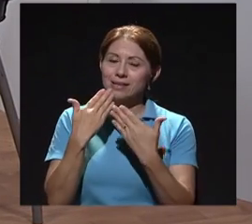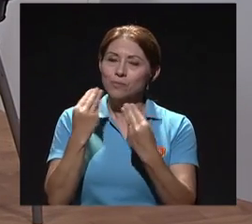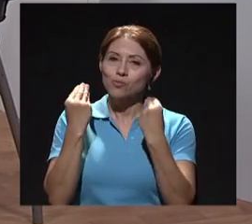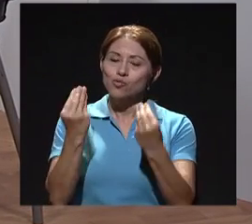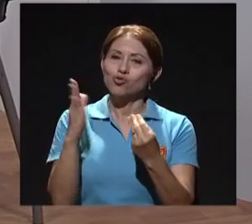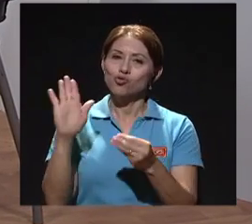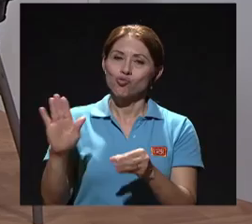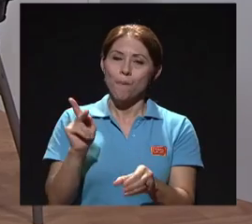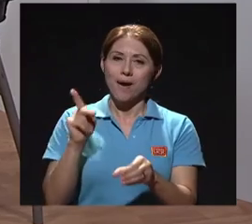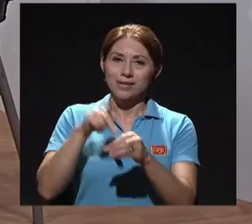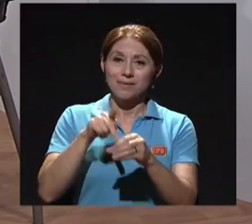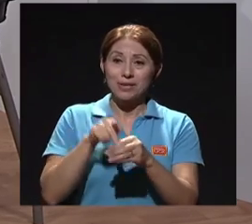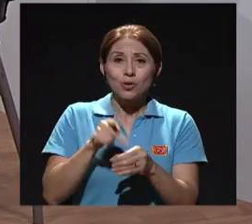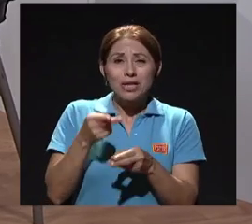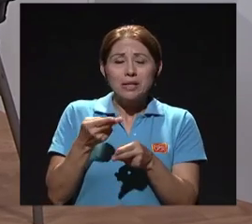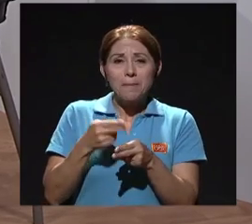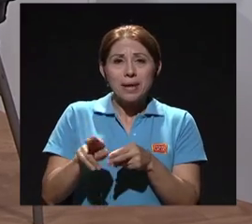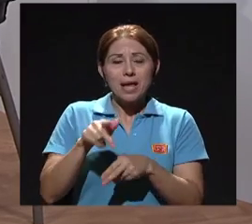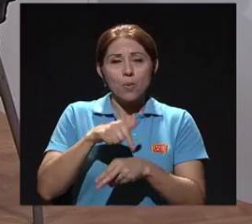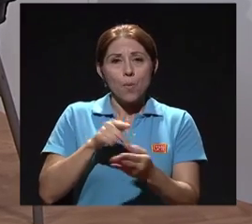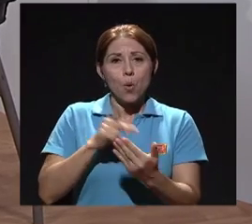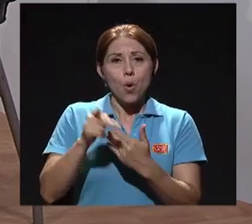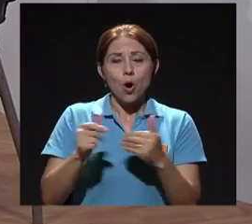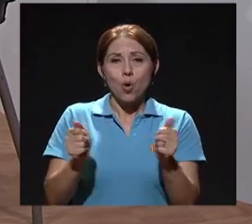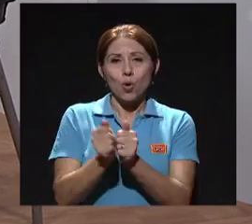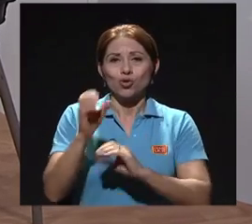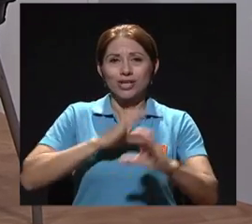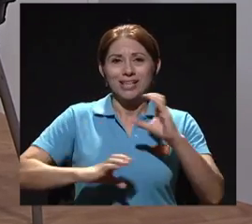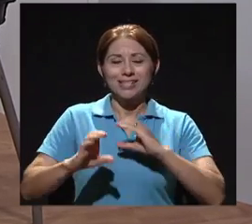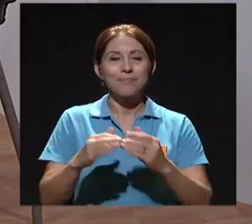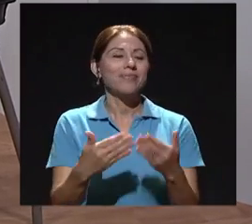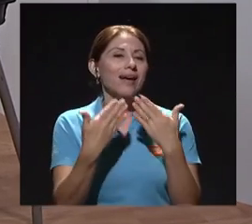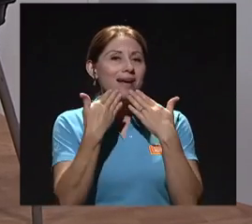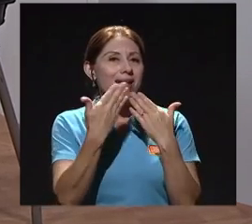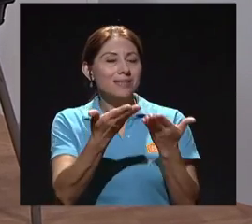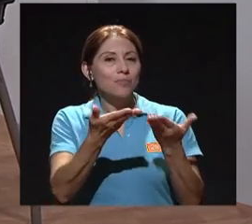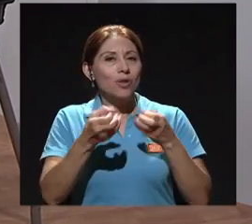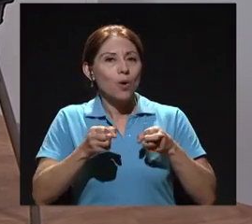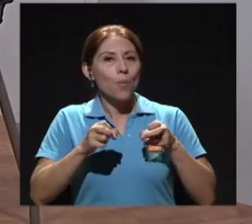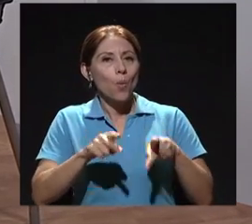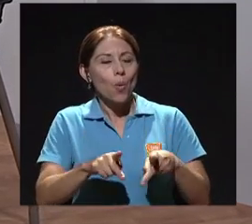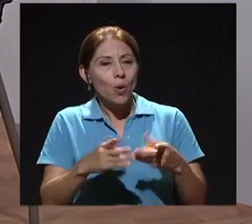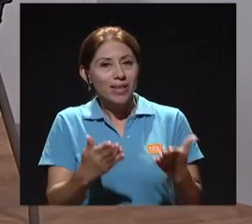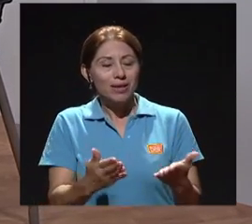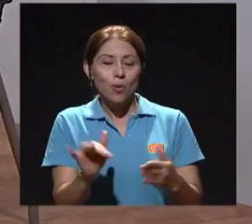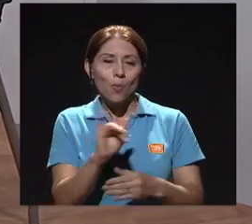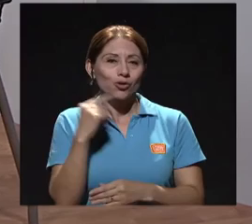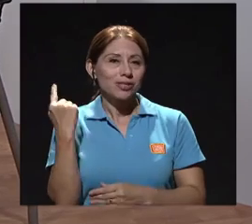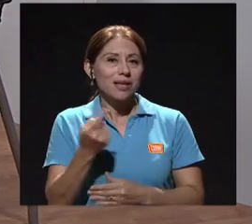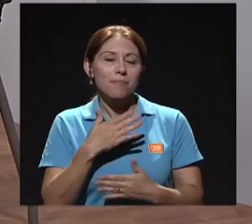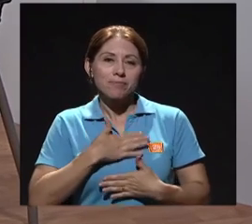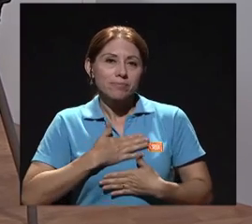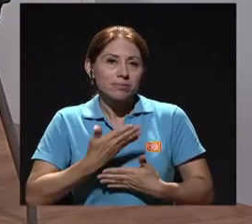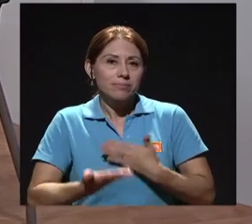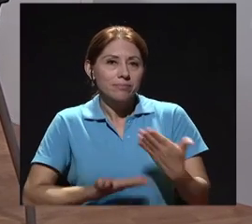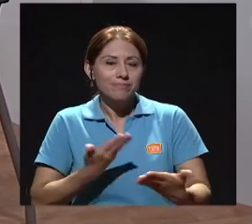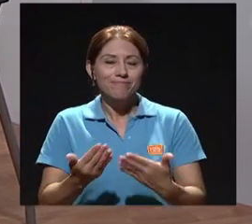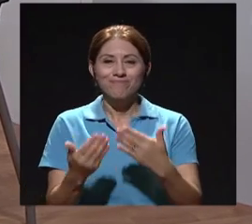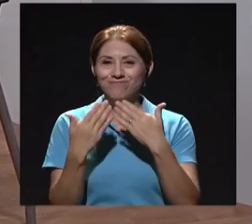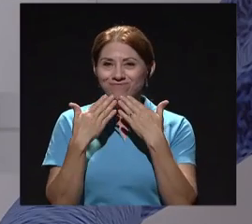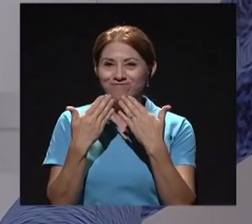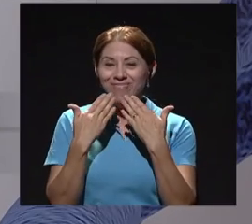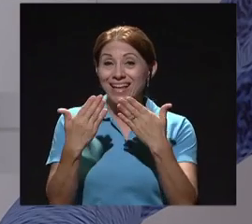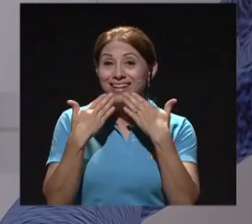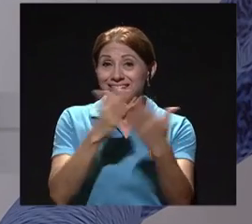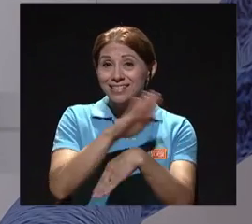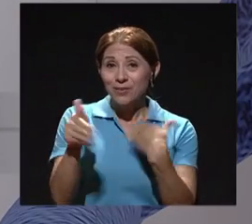participación en este pequeño espacio de conciencia muchas gracias por darnos lo ha gustado y como siempre a sus órdenes muchísimas gracias